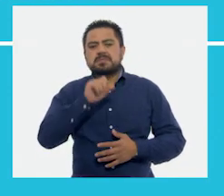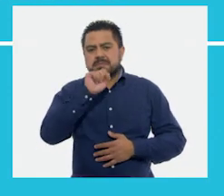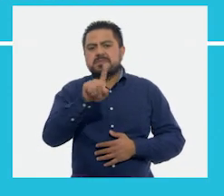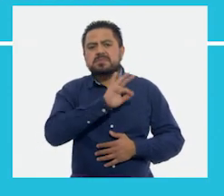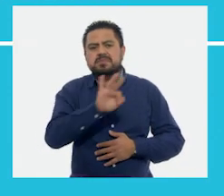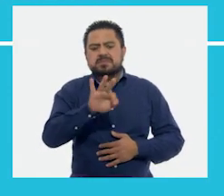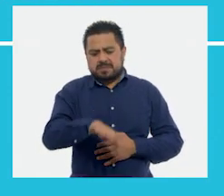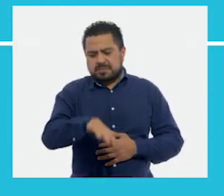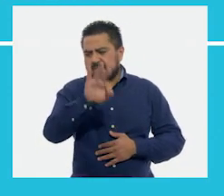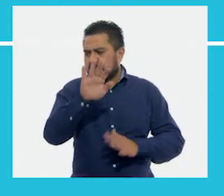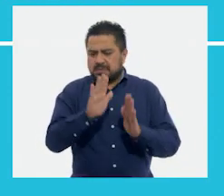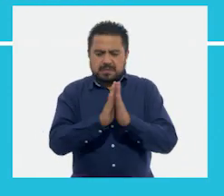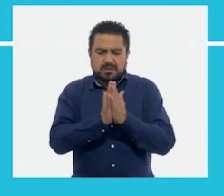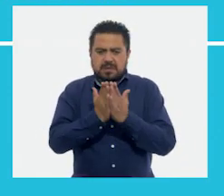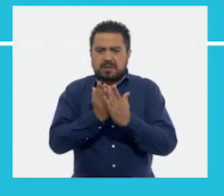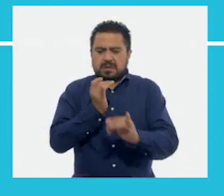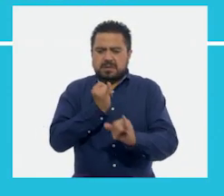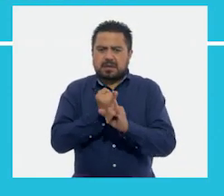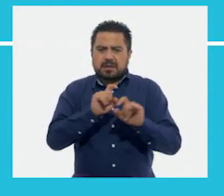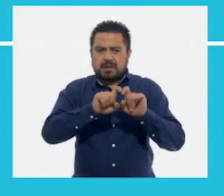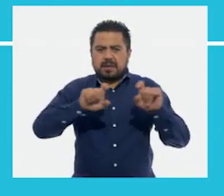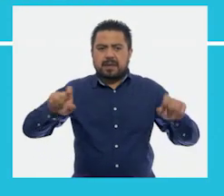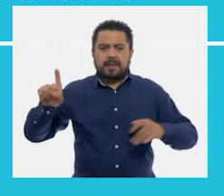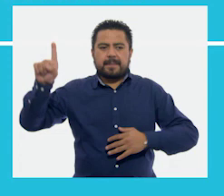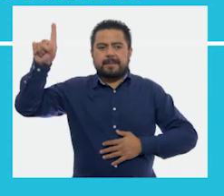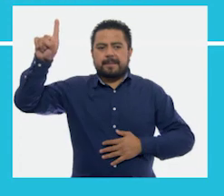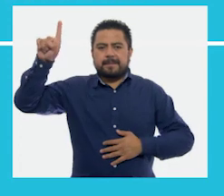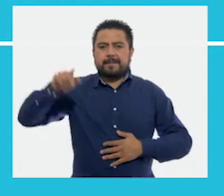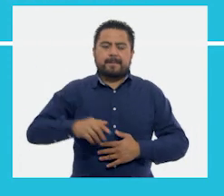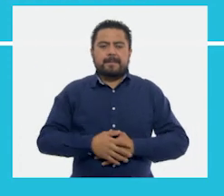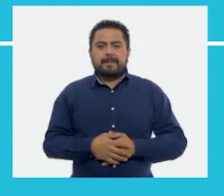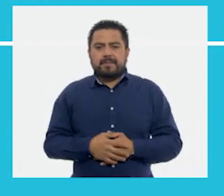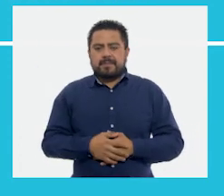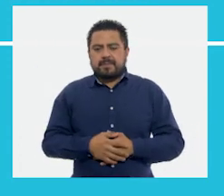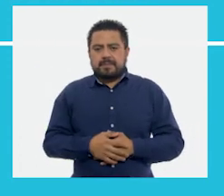También puedes encontrar los libros de texto en la página